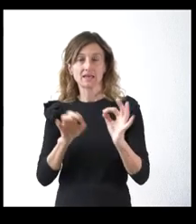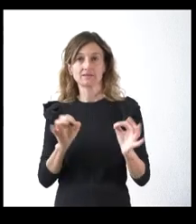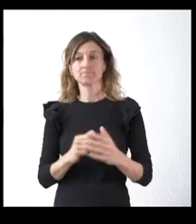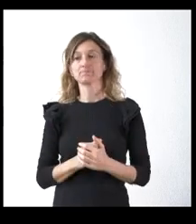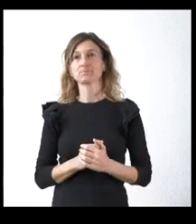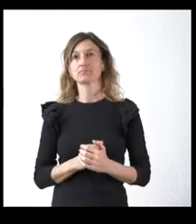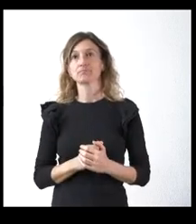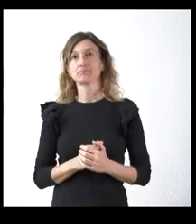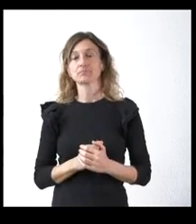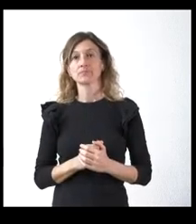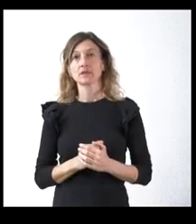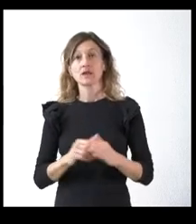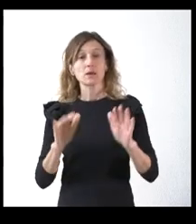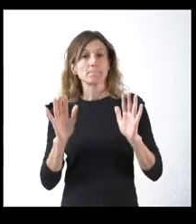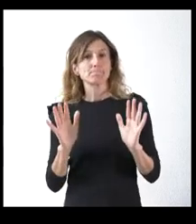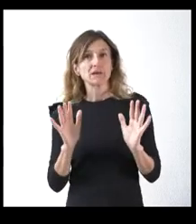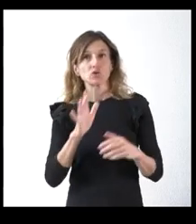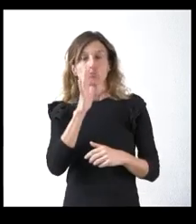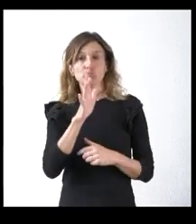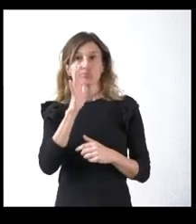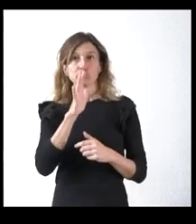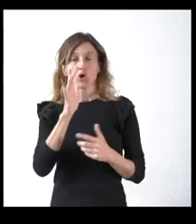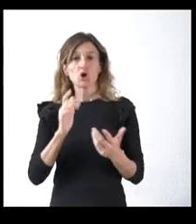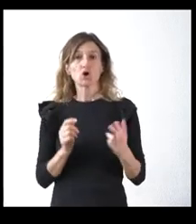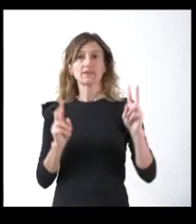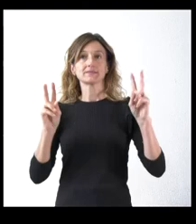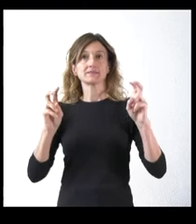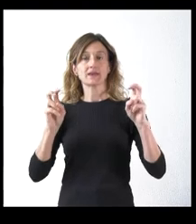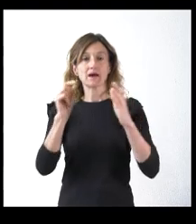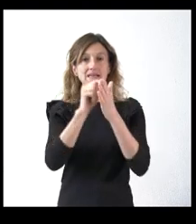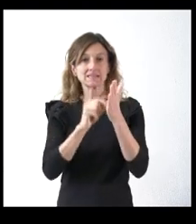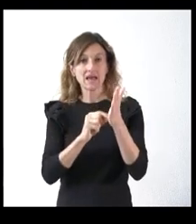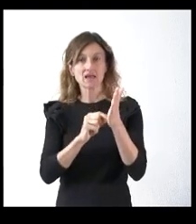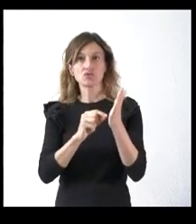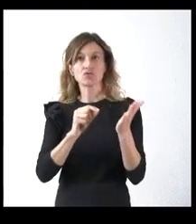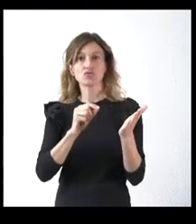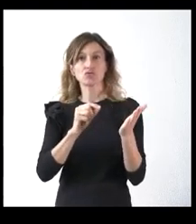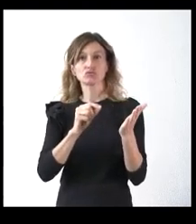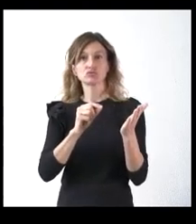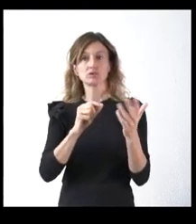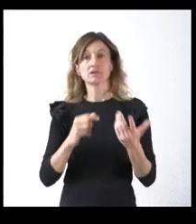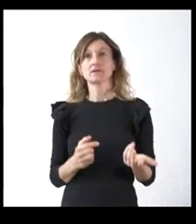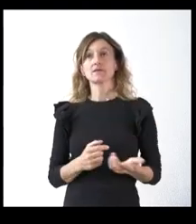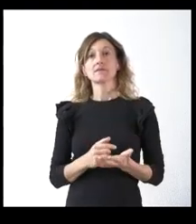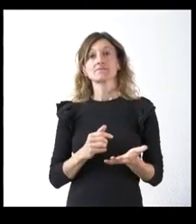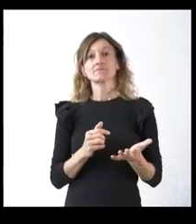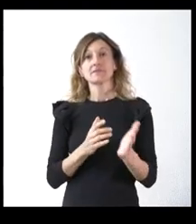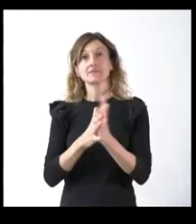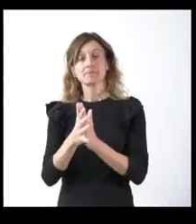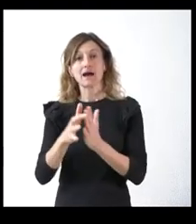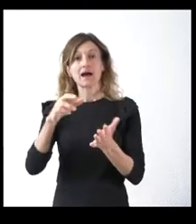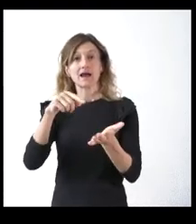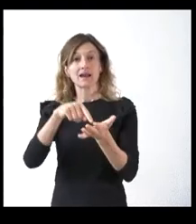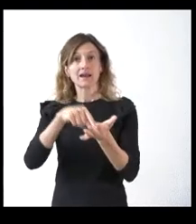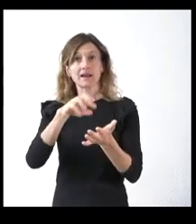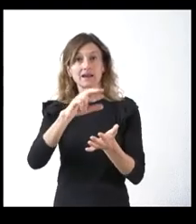Pero bueno por por una serie de aplicaciones de criterios de Hacia dónde se refleja en la declaración de la renta